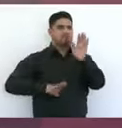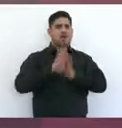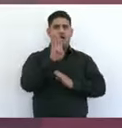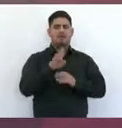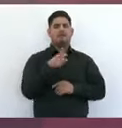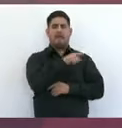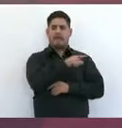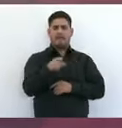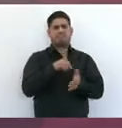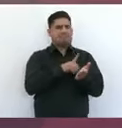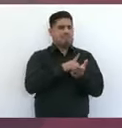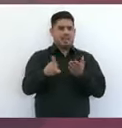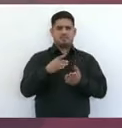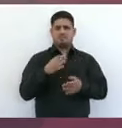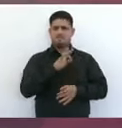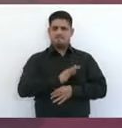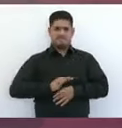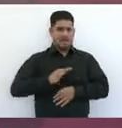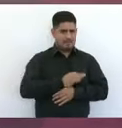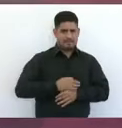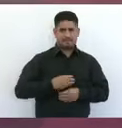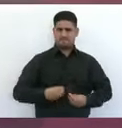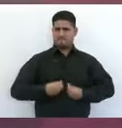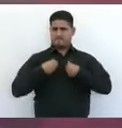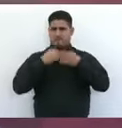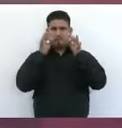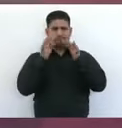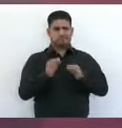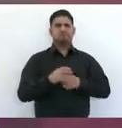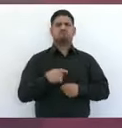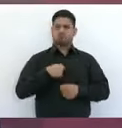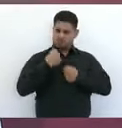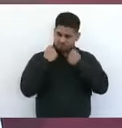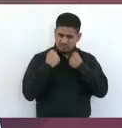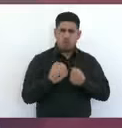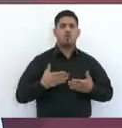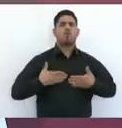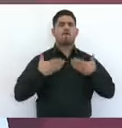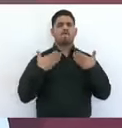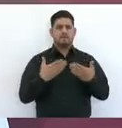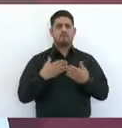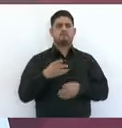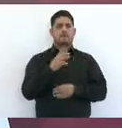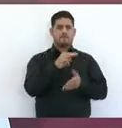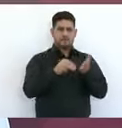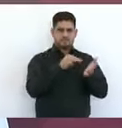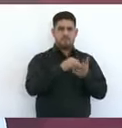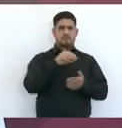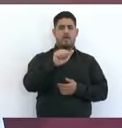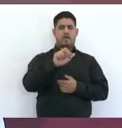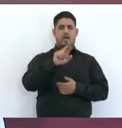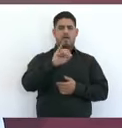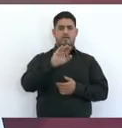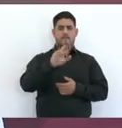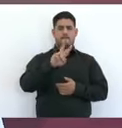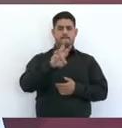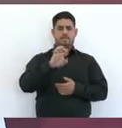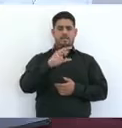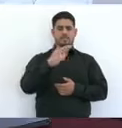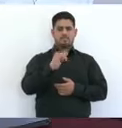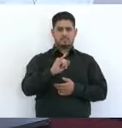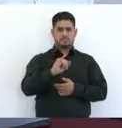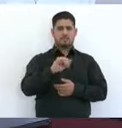felices, a vivir plenamente. Puedo asegurar que los municipios de Aribechi, Bacanora,